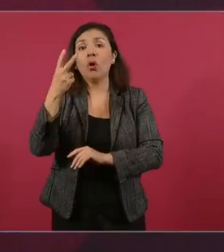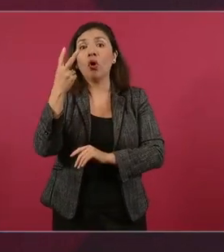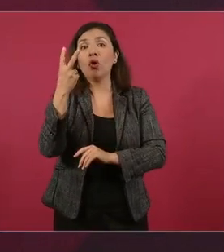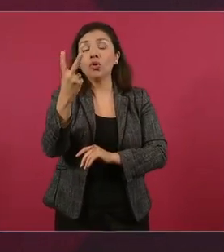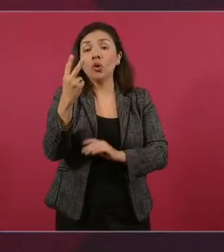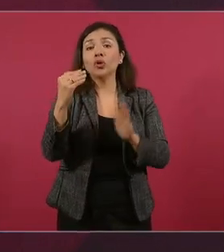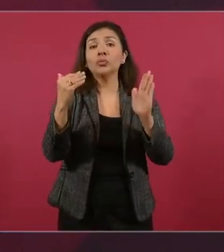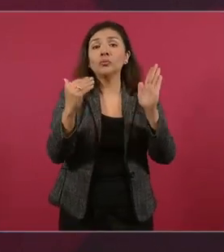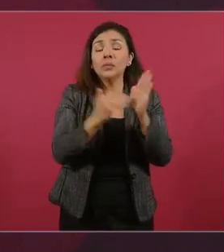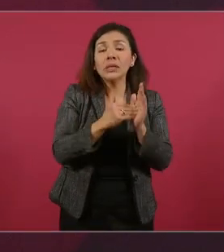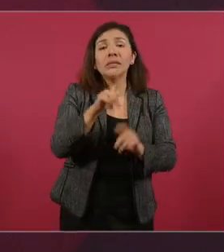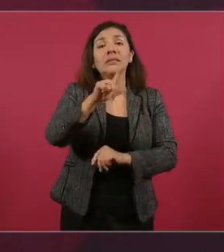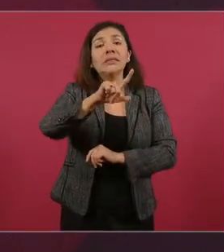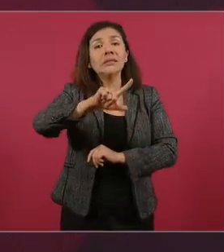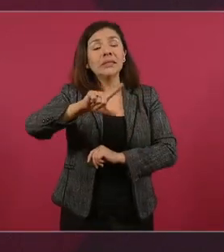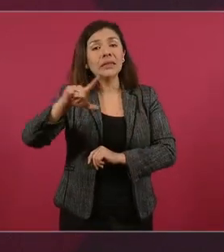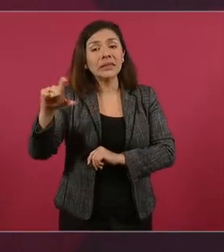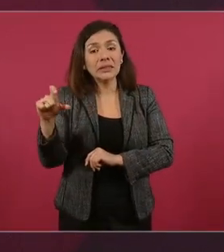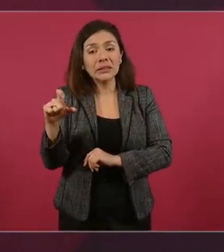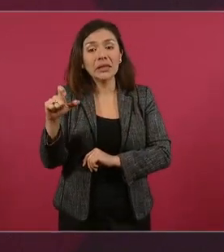terminadas